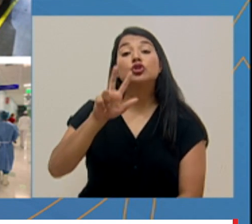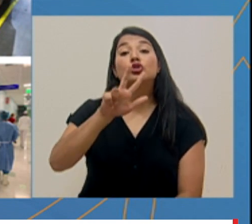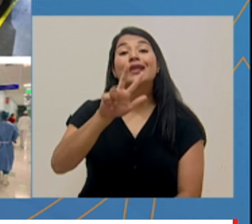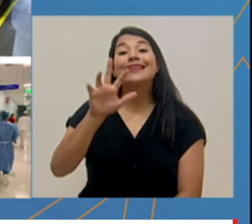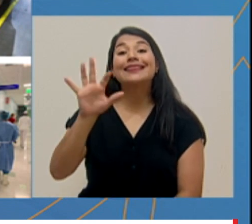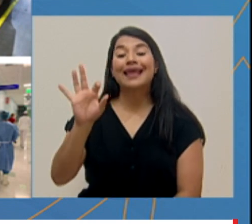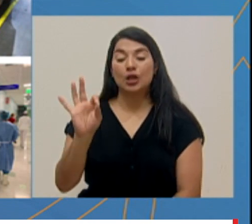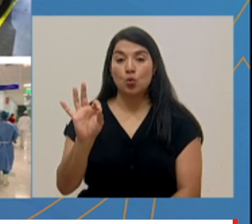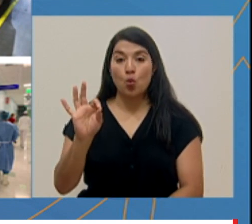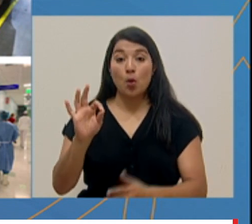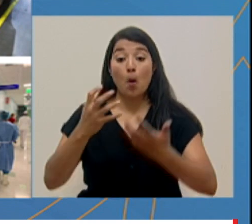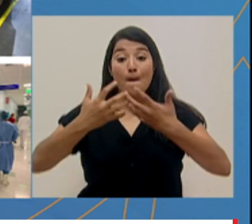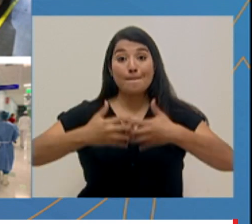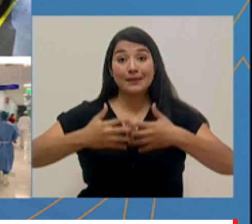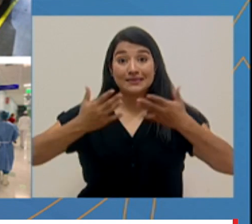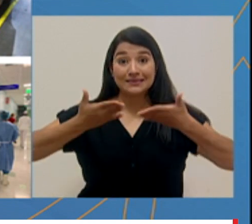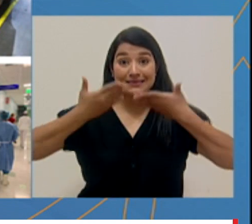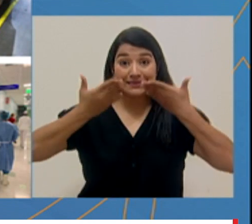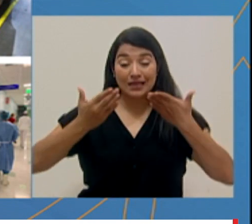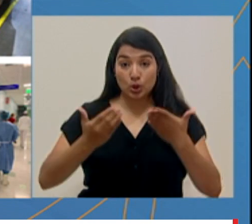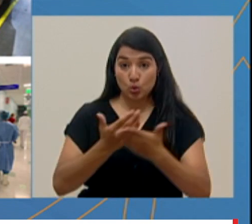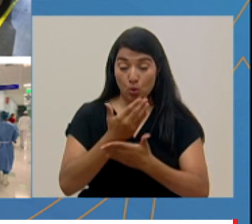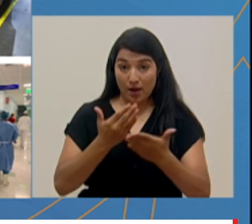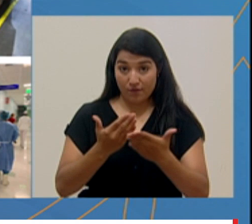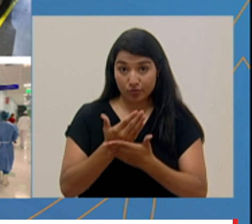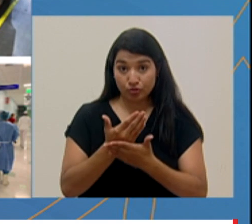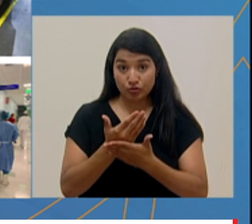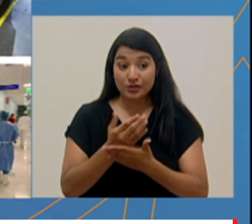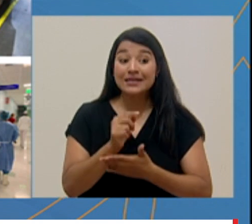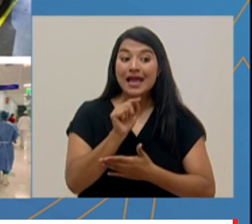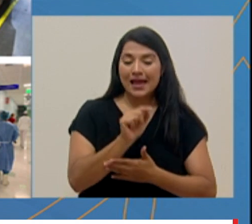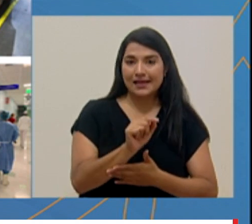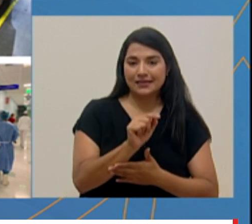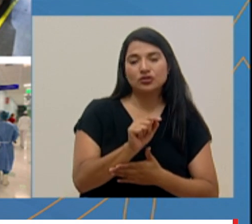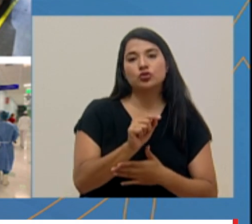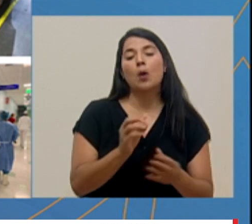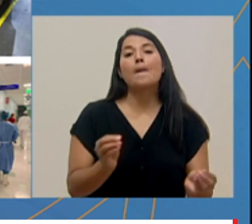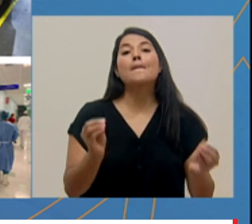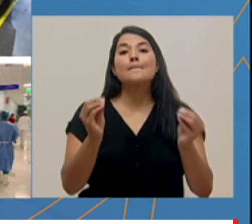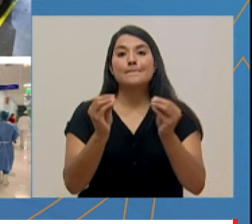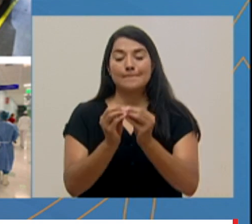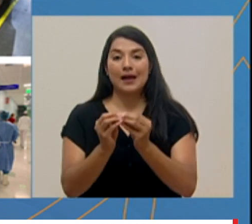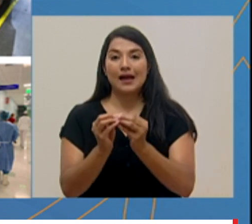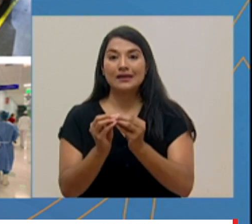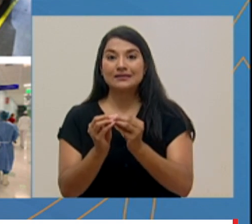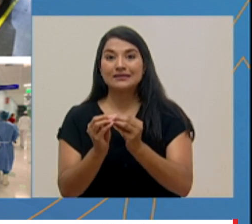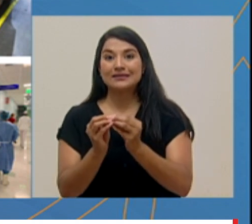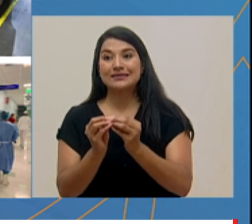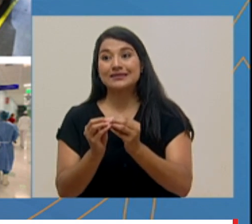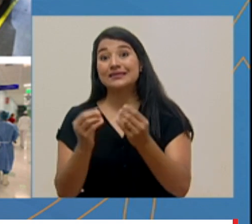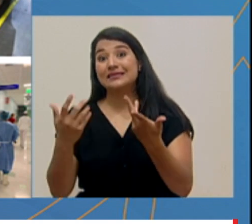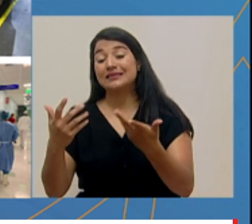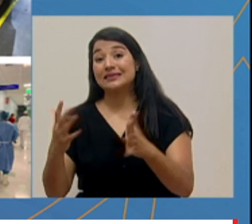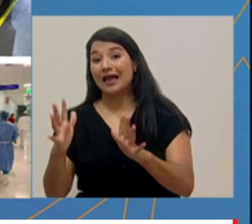239 ventiladores nuevos. Esto, sumándose a la capacidad institucional instalada, tenemos